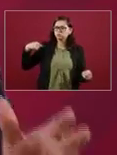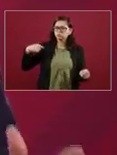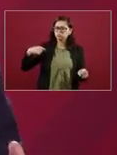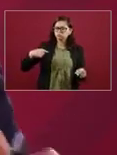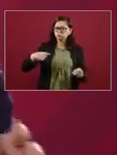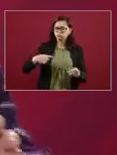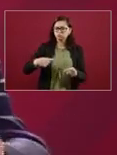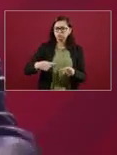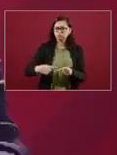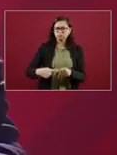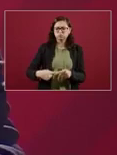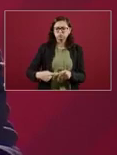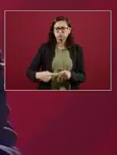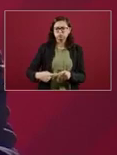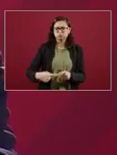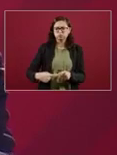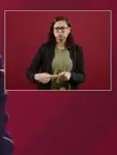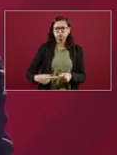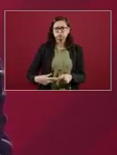no ha habido